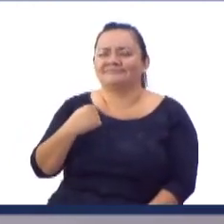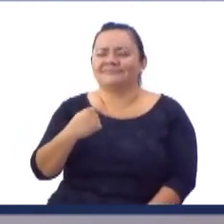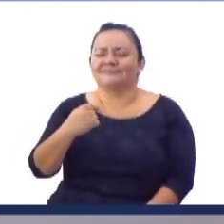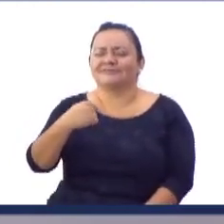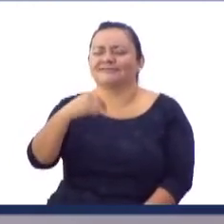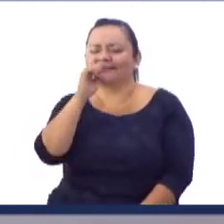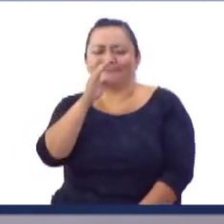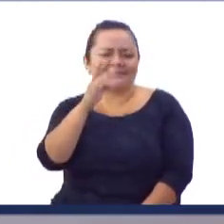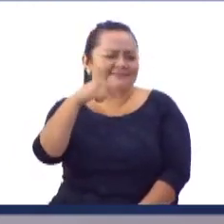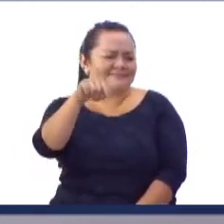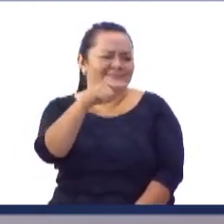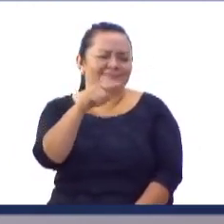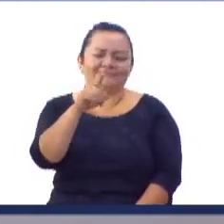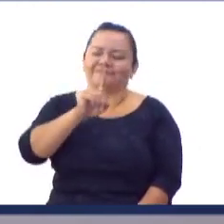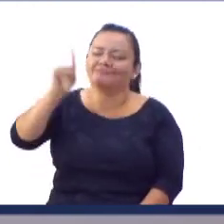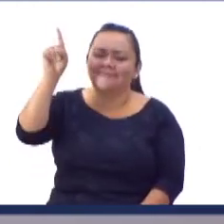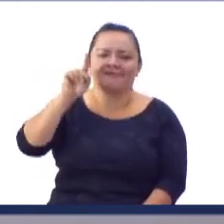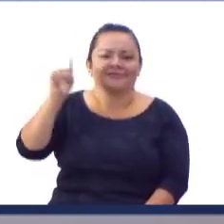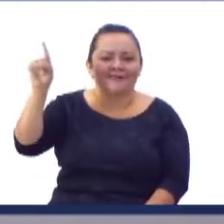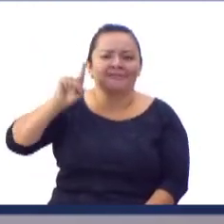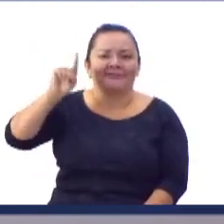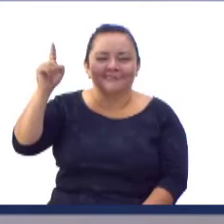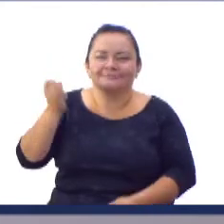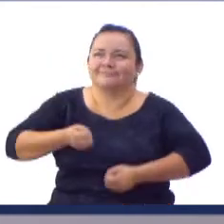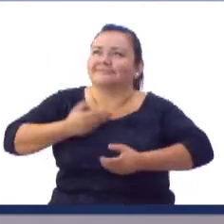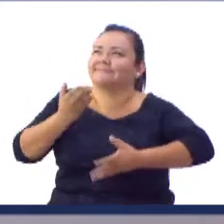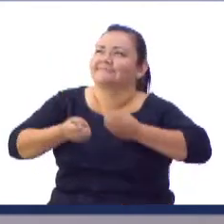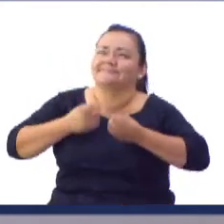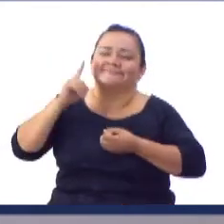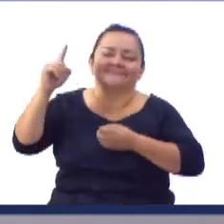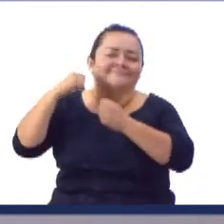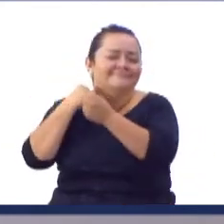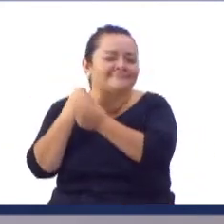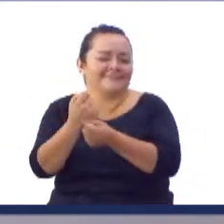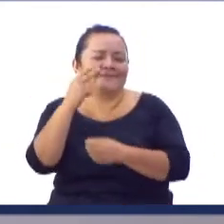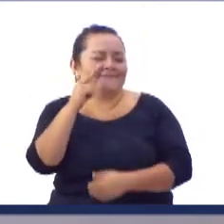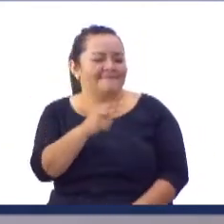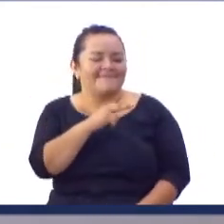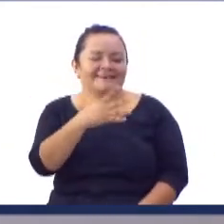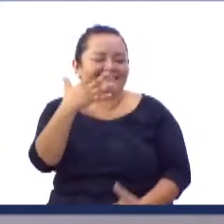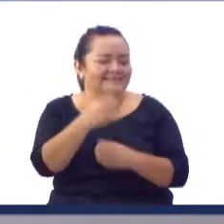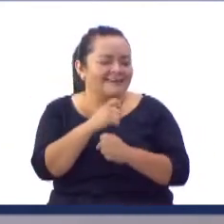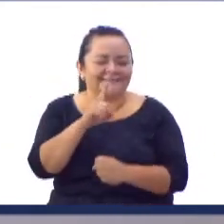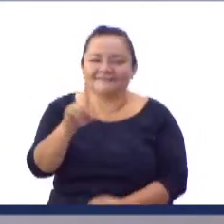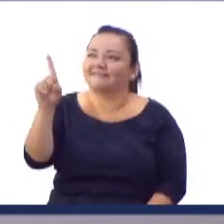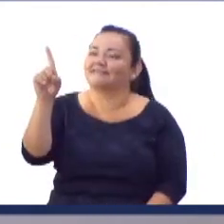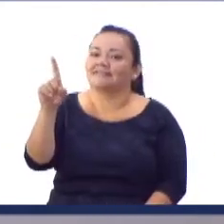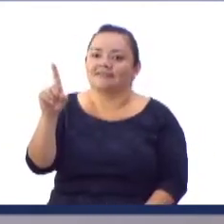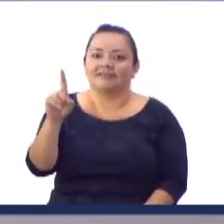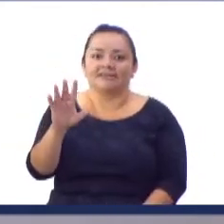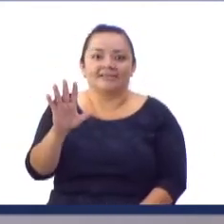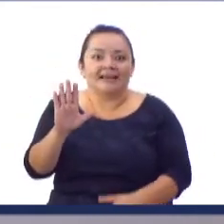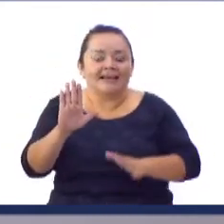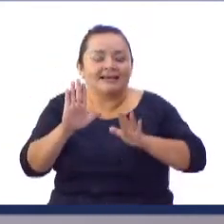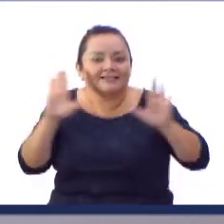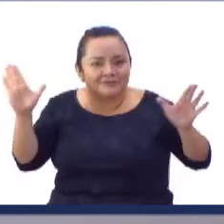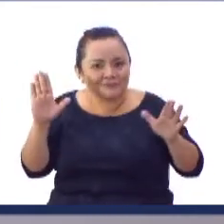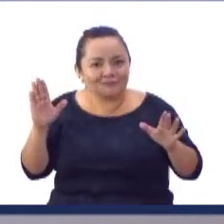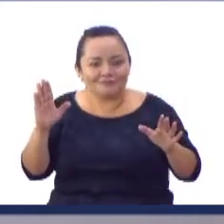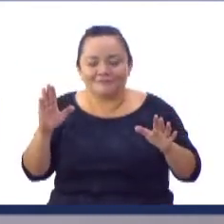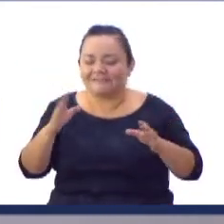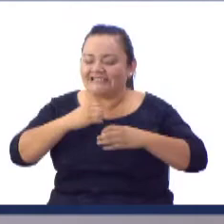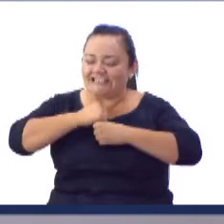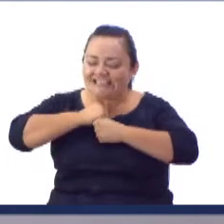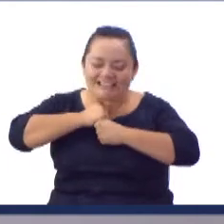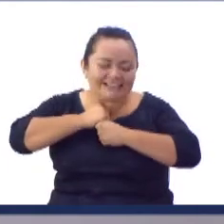le estuve diciendo al mundo entero que me gasto yo le enseñé a estos discípulos cómo creer en ti y jesús se fue tan seguro de